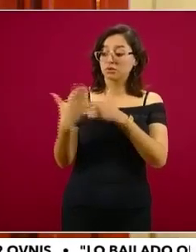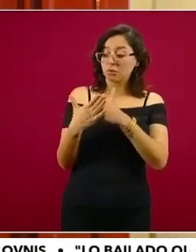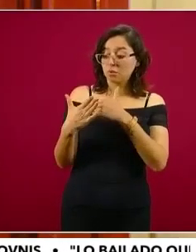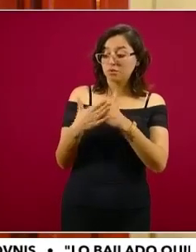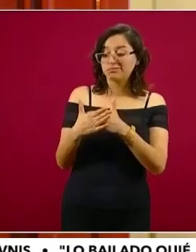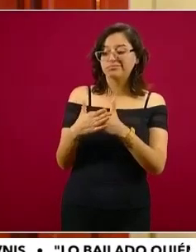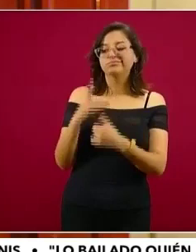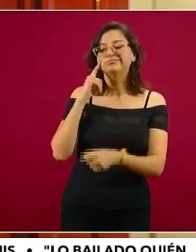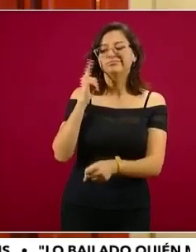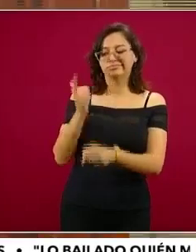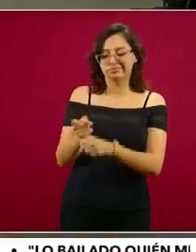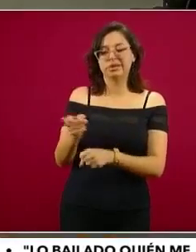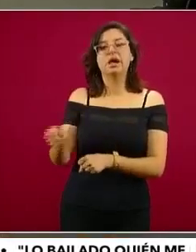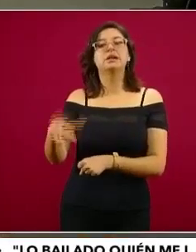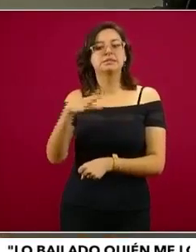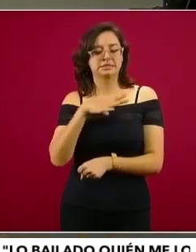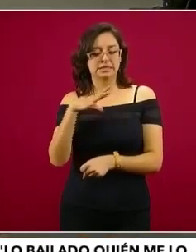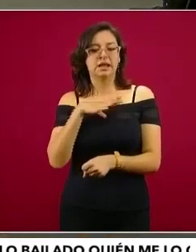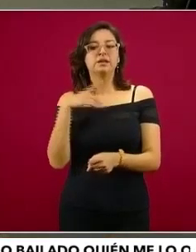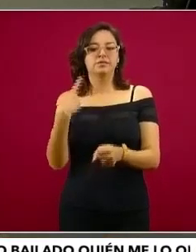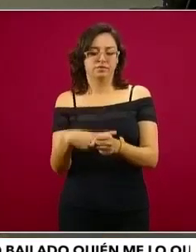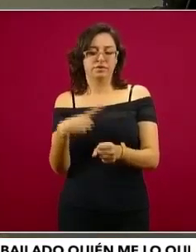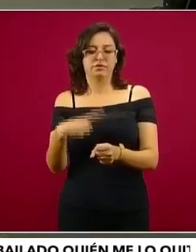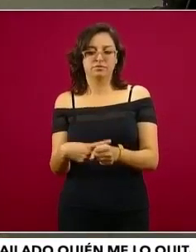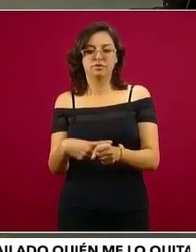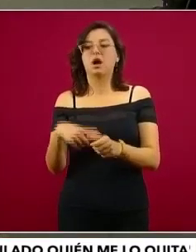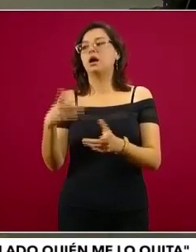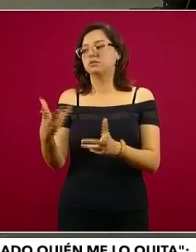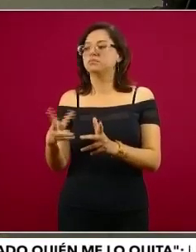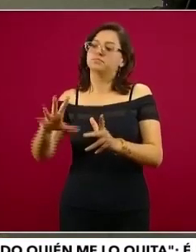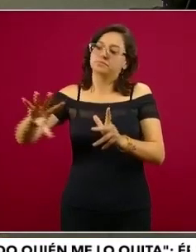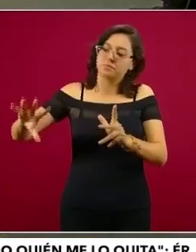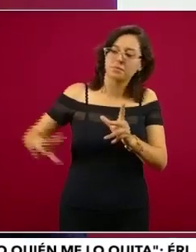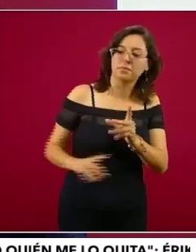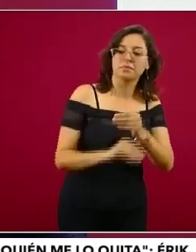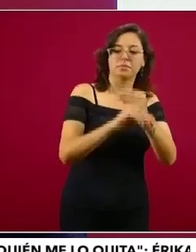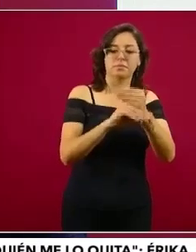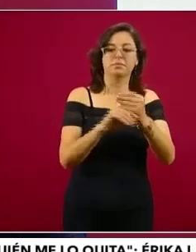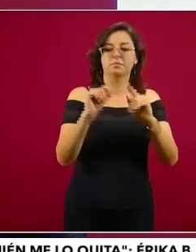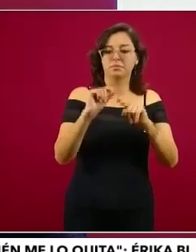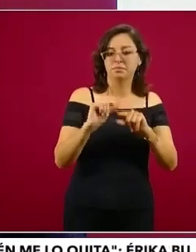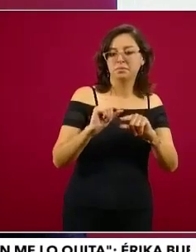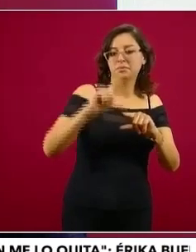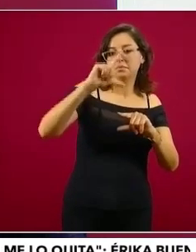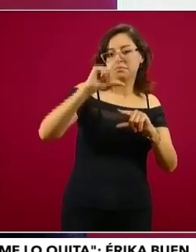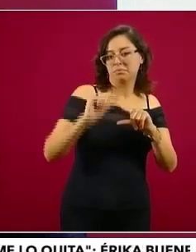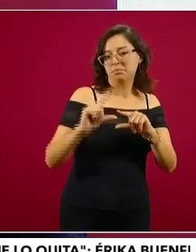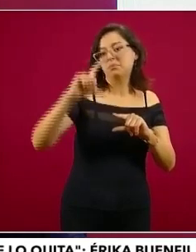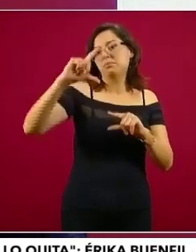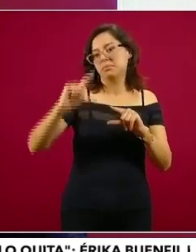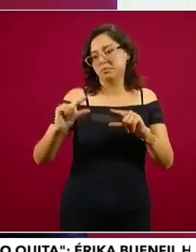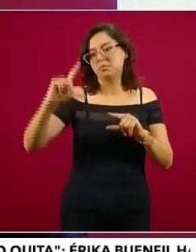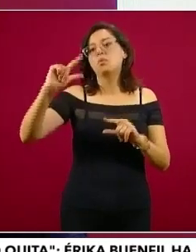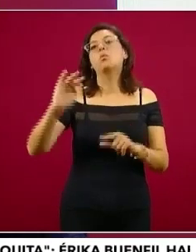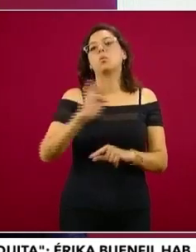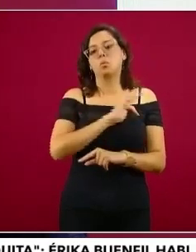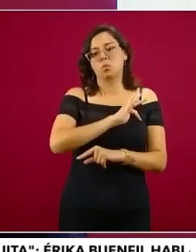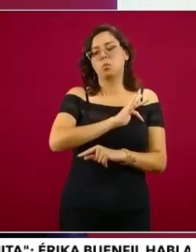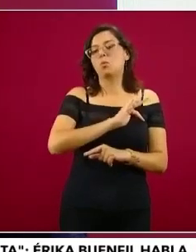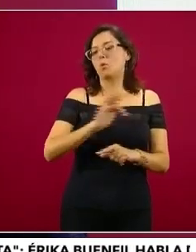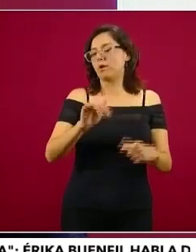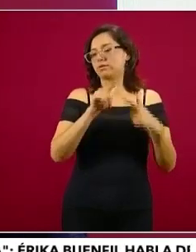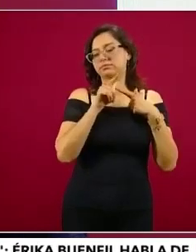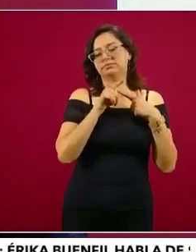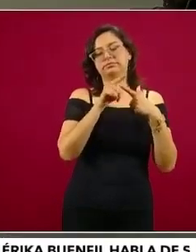resultado, entonces la cantidad total de defunciones, es decir, la barra apilada, pues podría seguir marcando en su